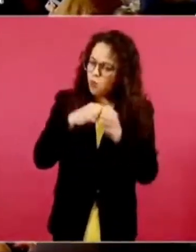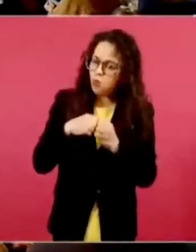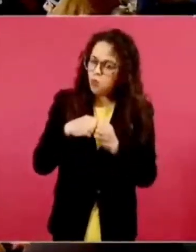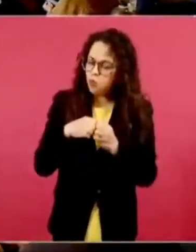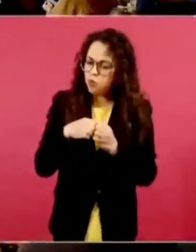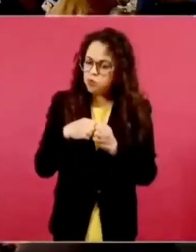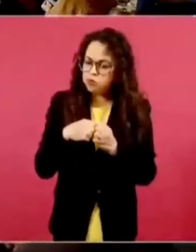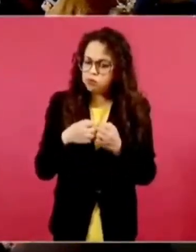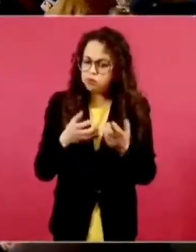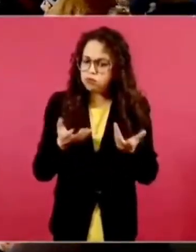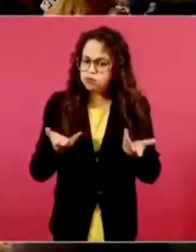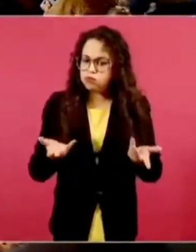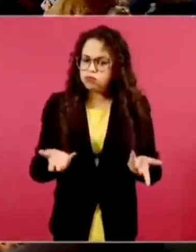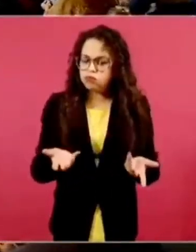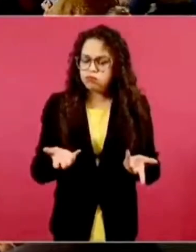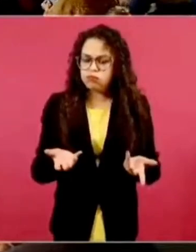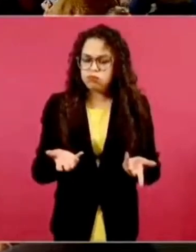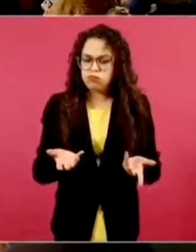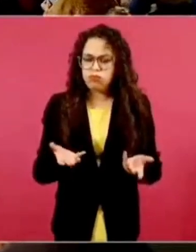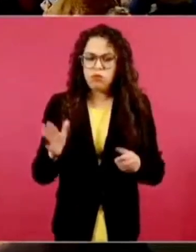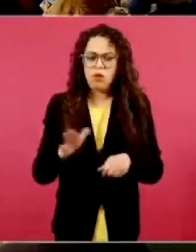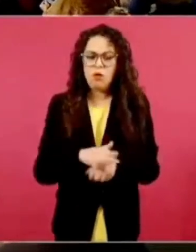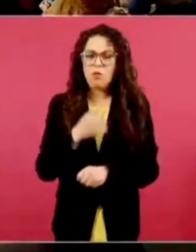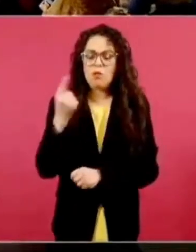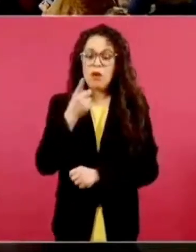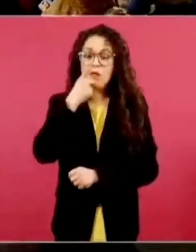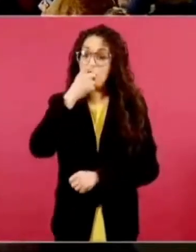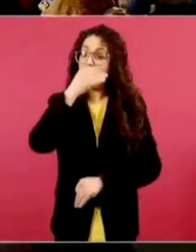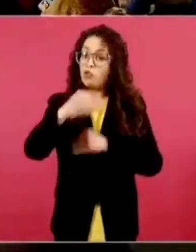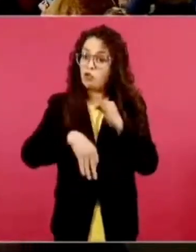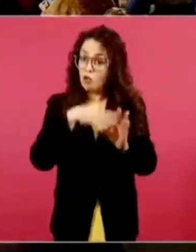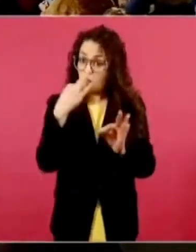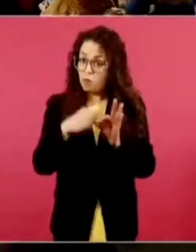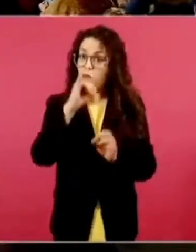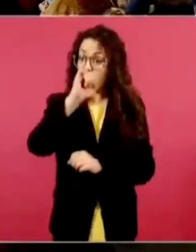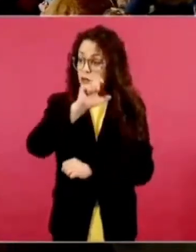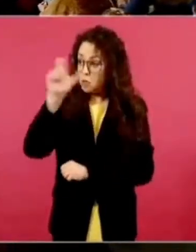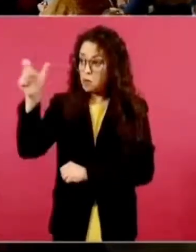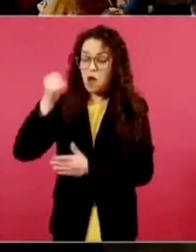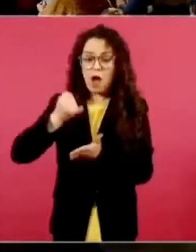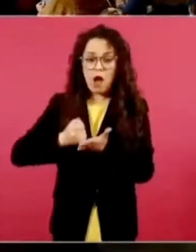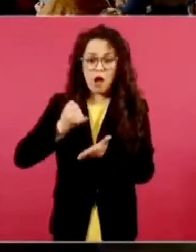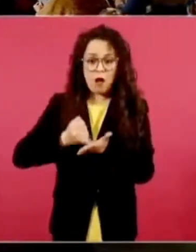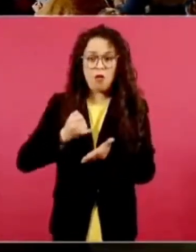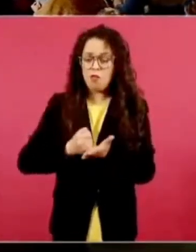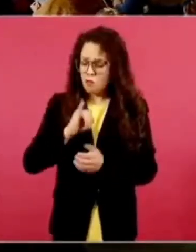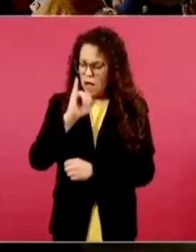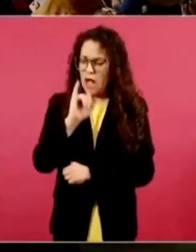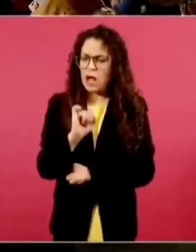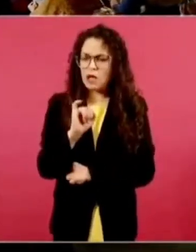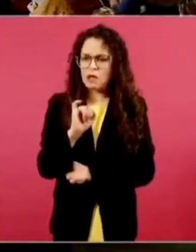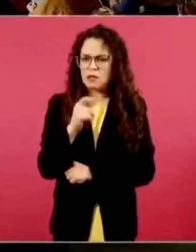que todos pagábamos impuestos menos